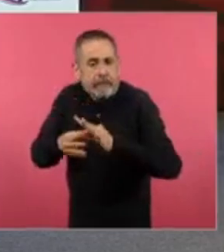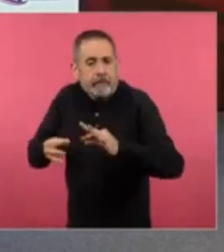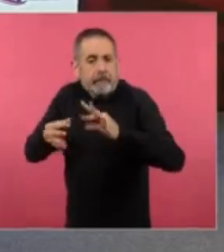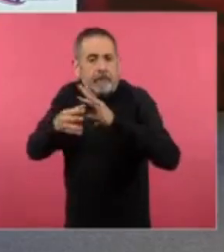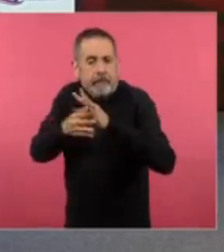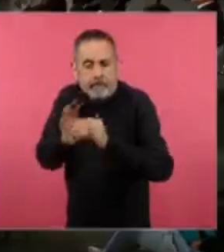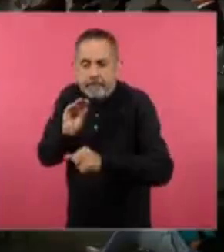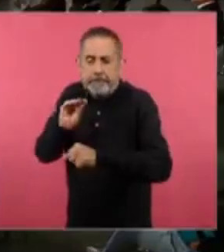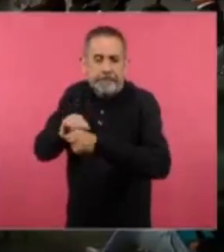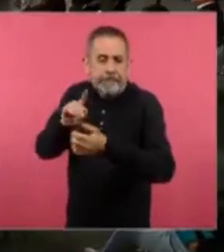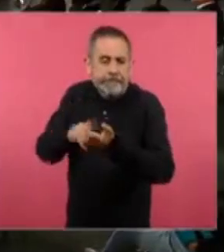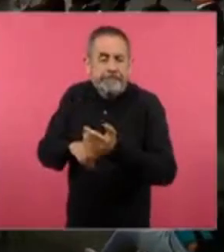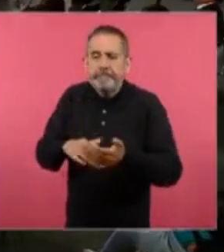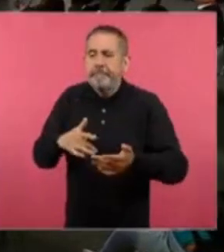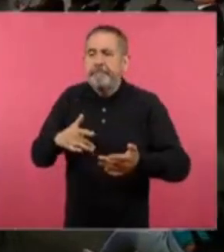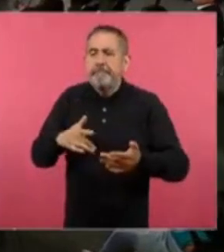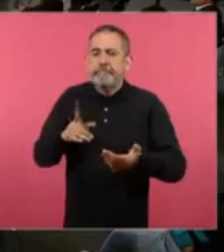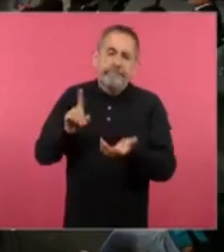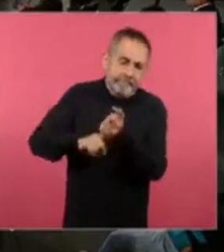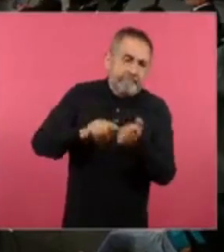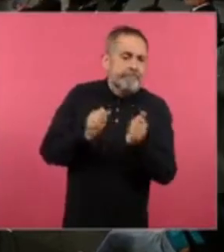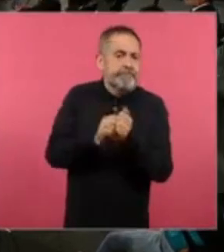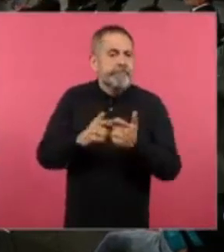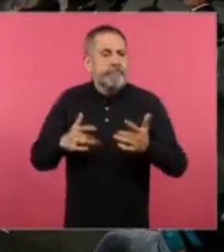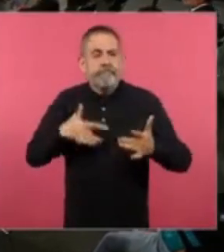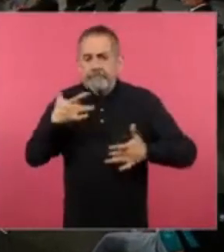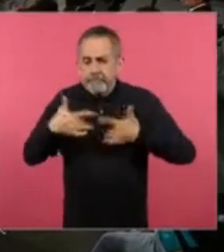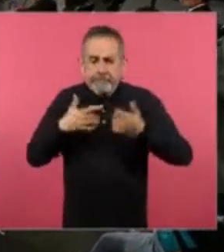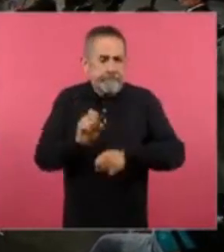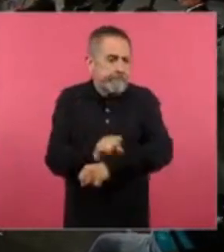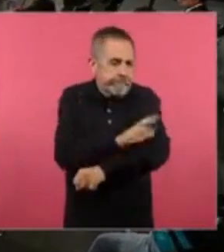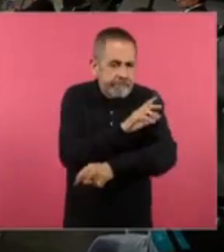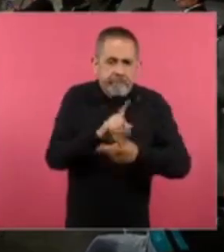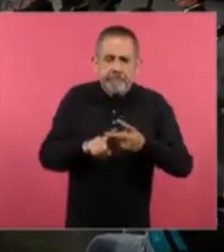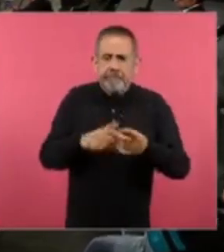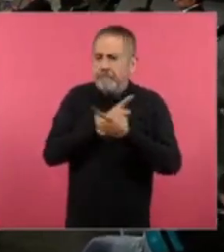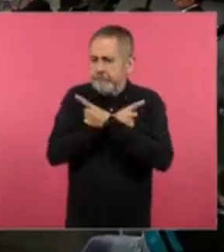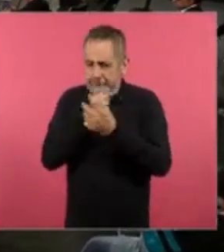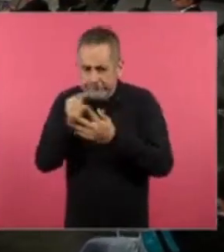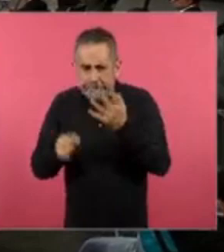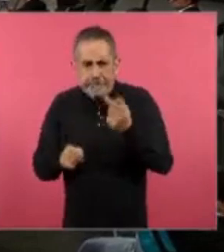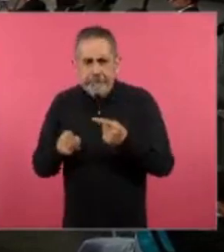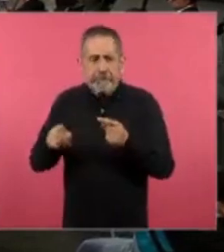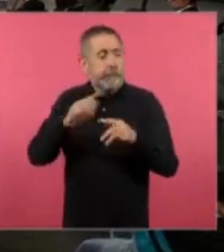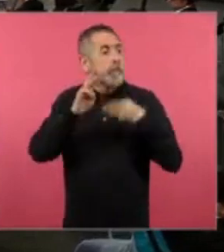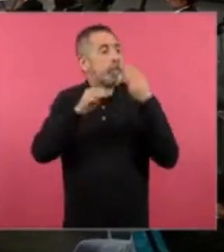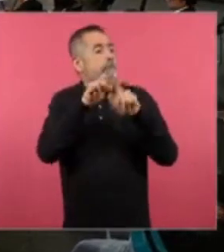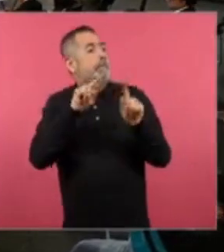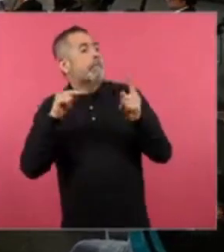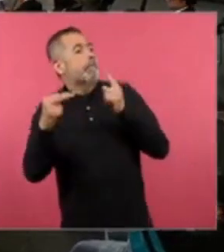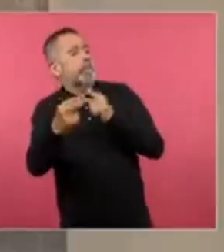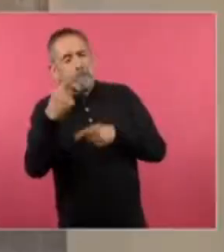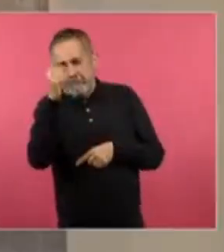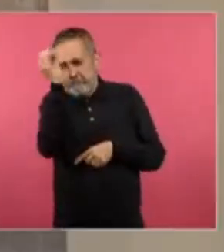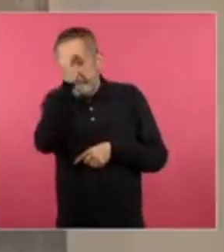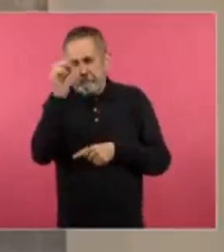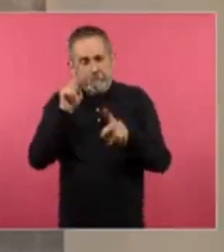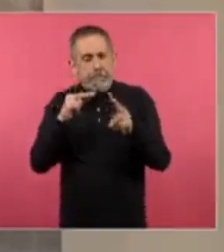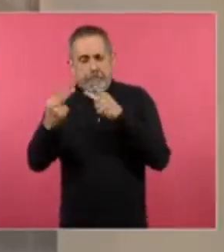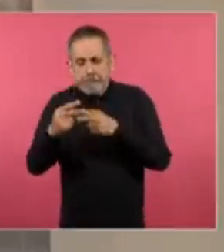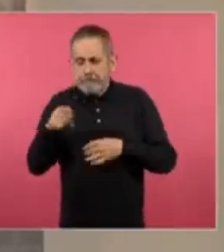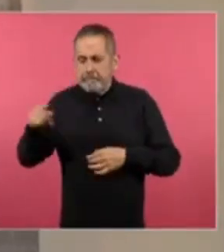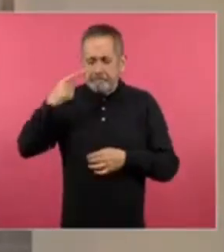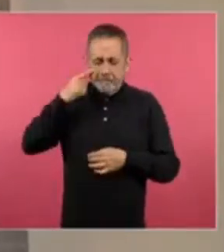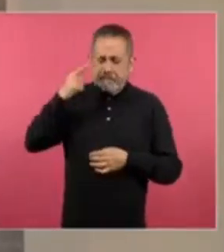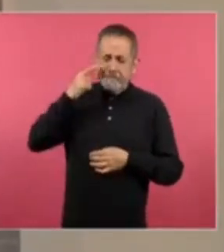valores, a que se integran emociones, a que se integran también formas de ver el mundo, ¿no? Y criterios para la toma